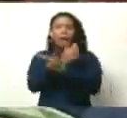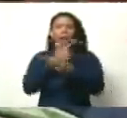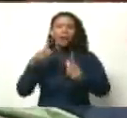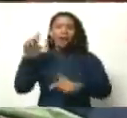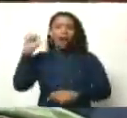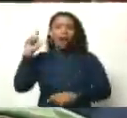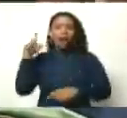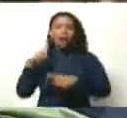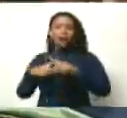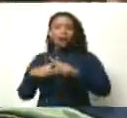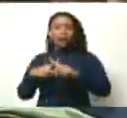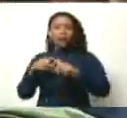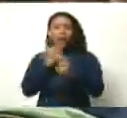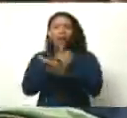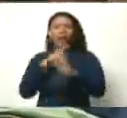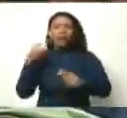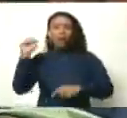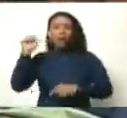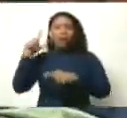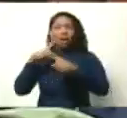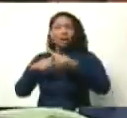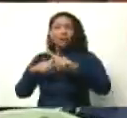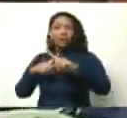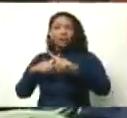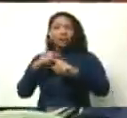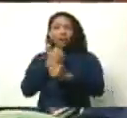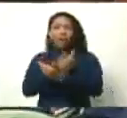¡Free Alex Saab! ¡Free Alex